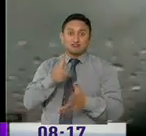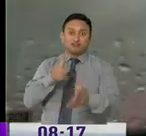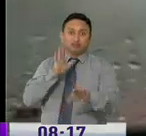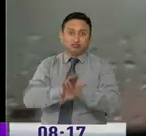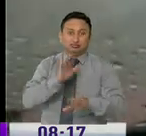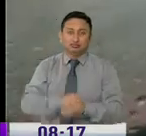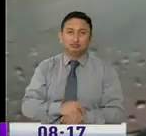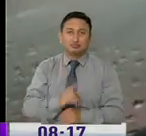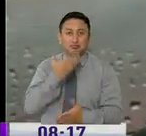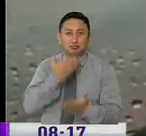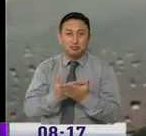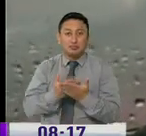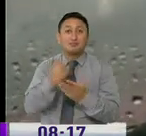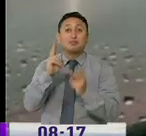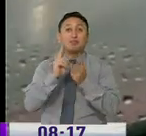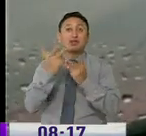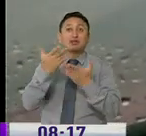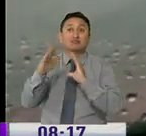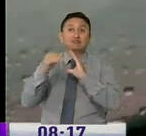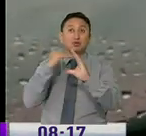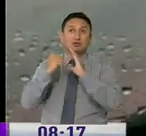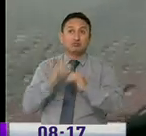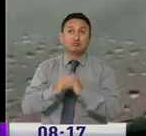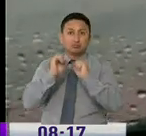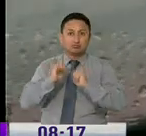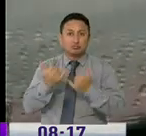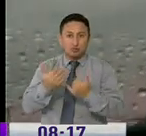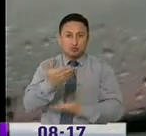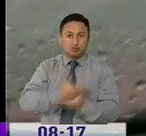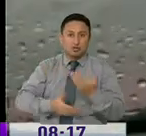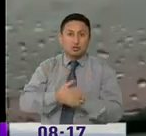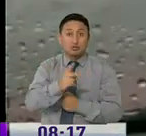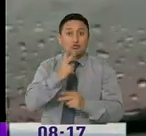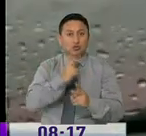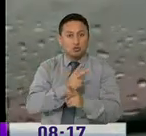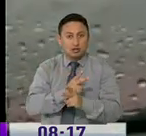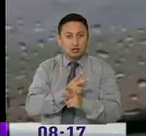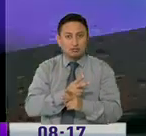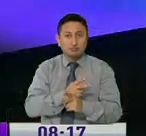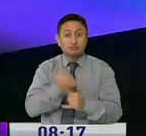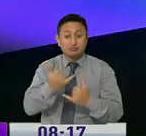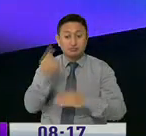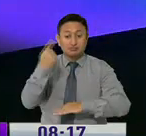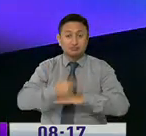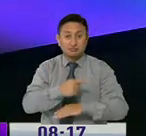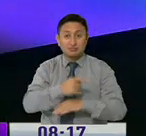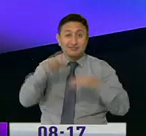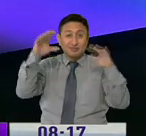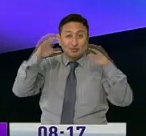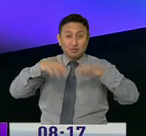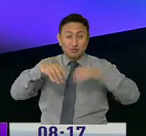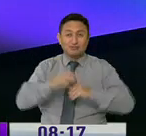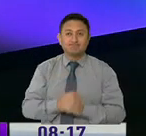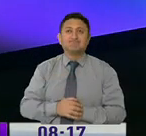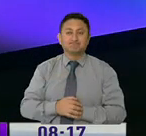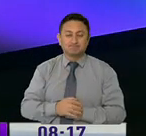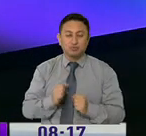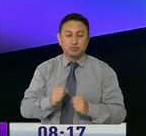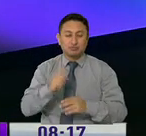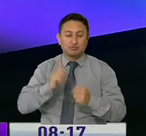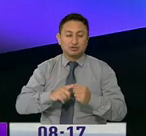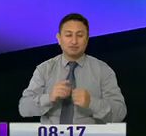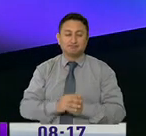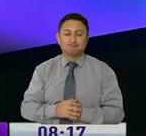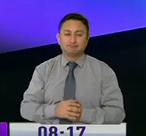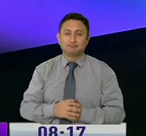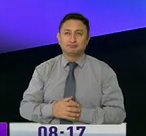Gracias a los vecinos que nos envían esto y que podemos compartir para prevención en este día donde las lluvias han azotado a la ciudad de Quito.